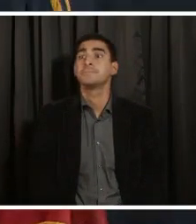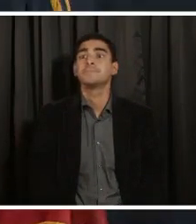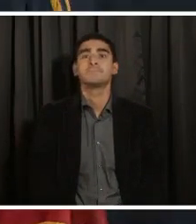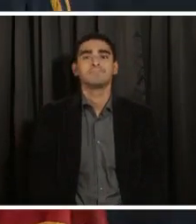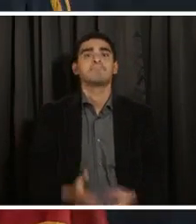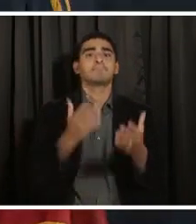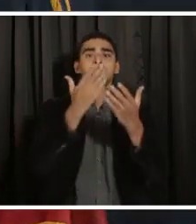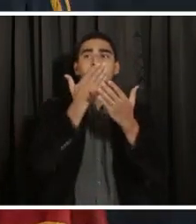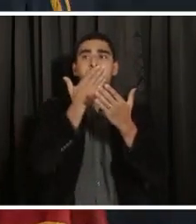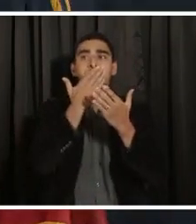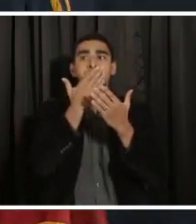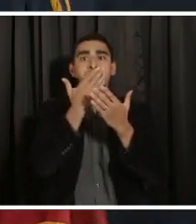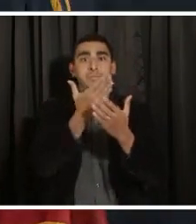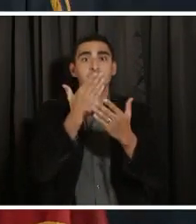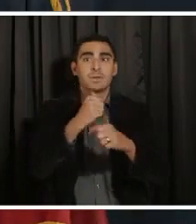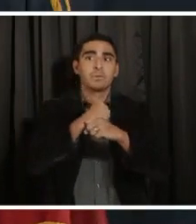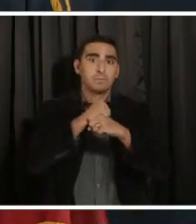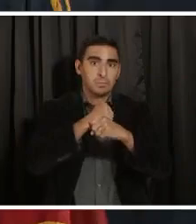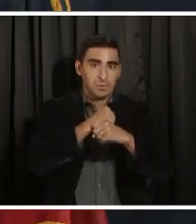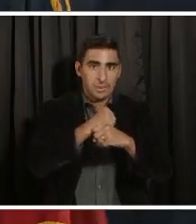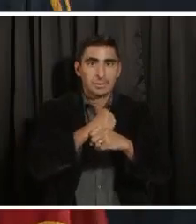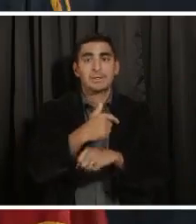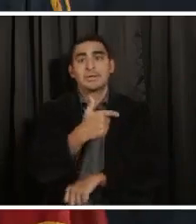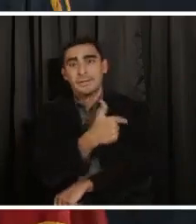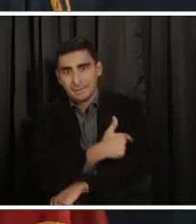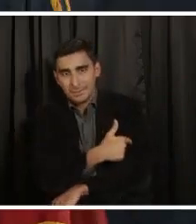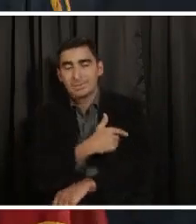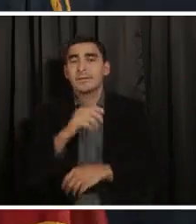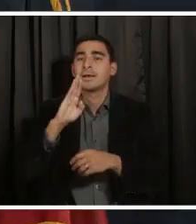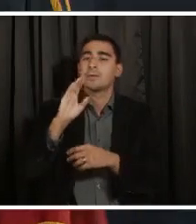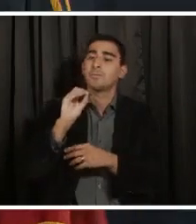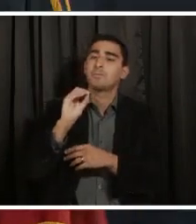Thank you, everybody. Get protected, get vaccinated, get boosted,